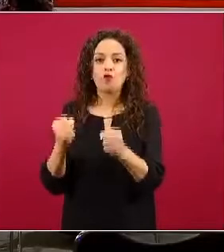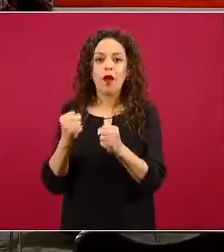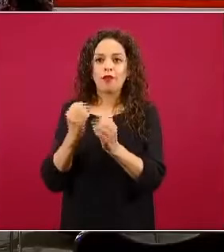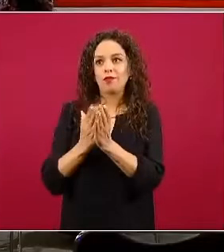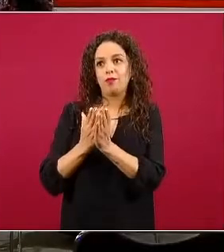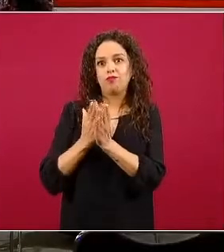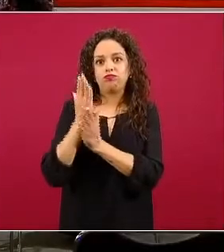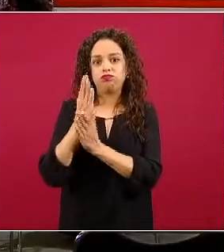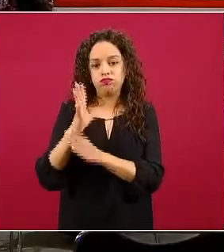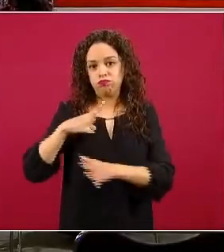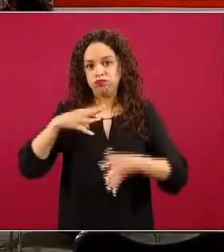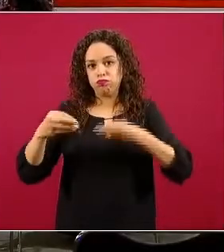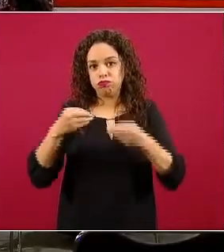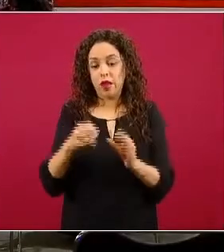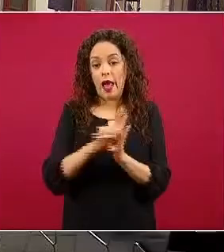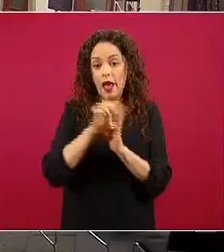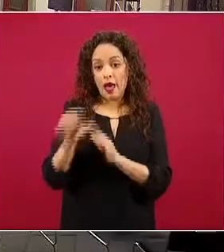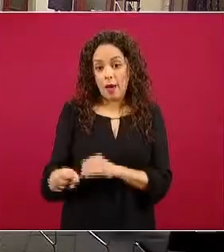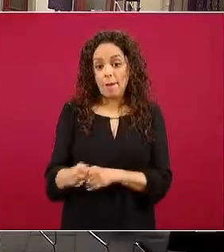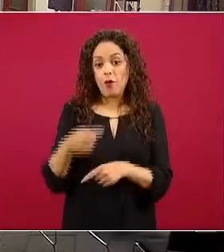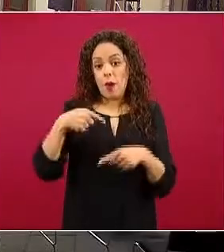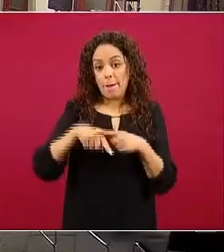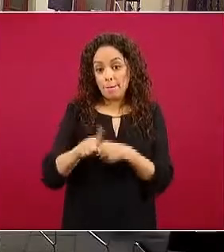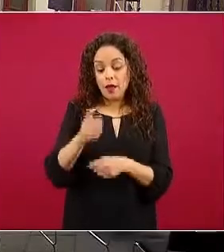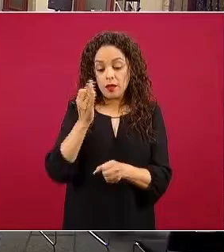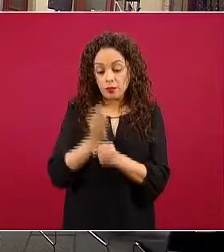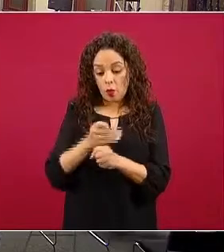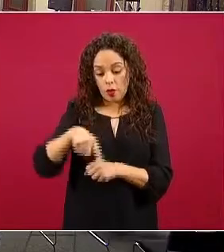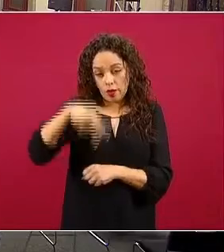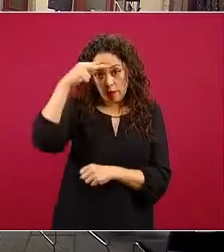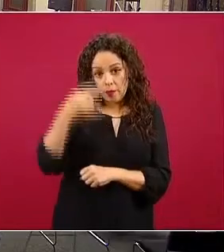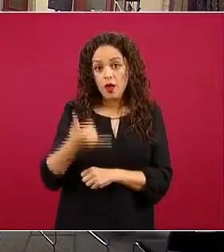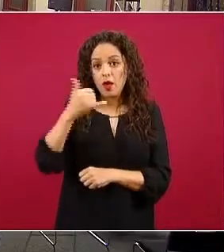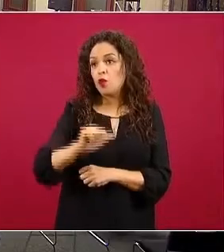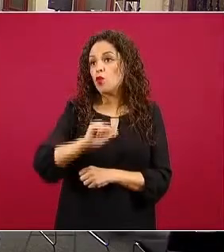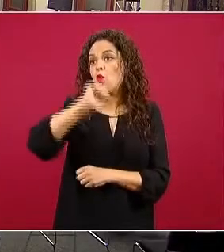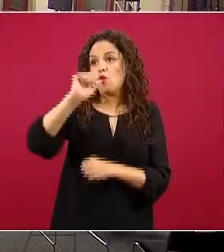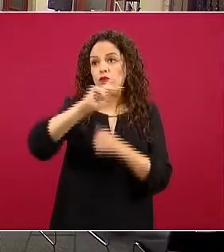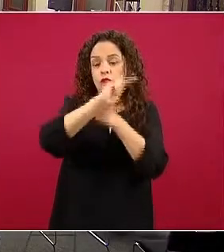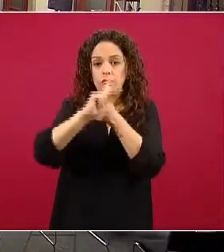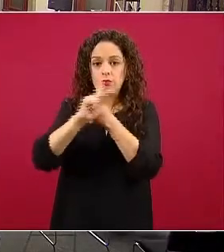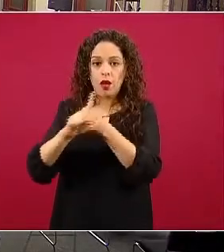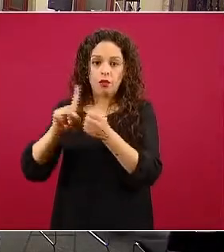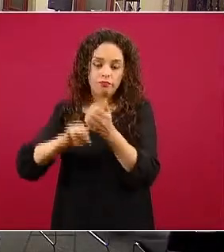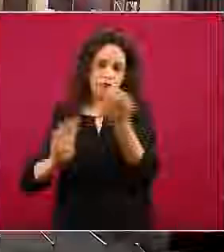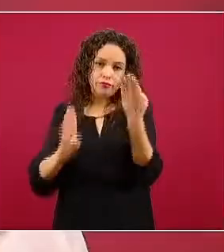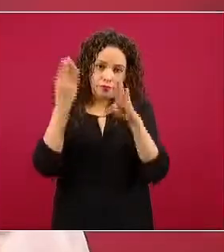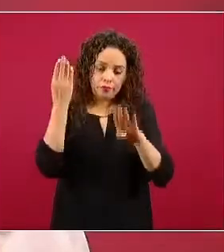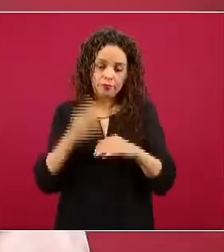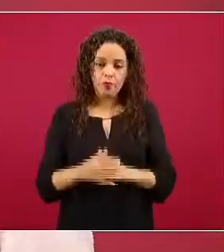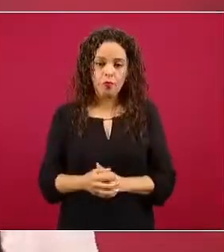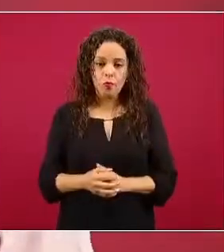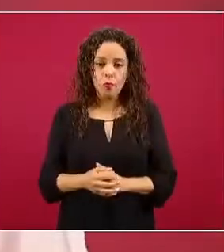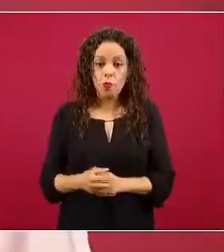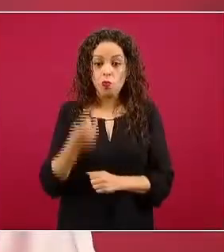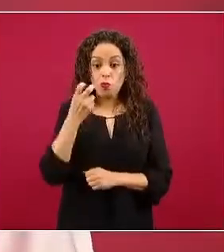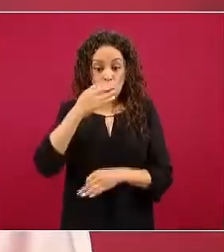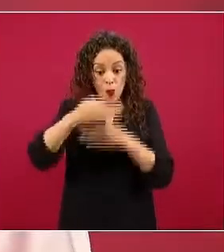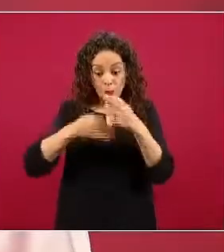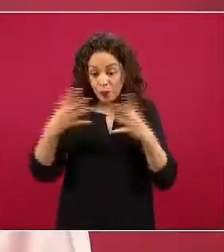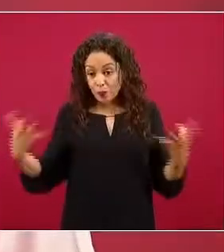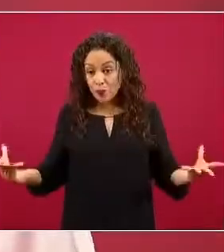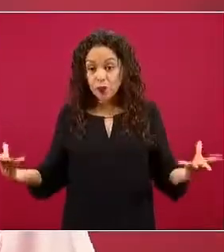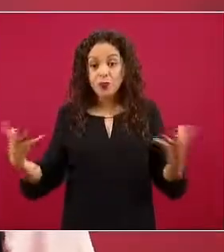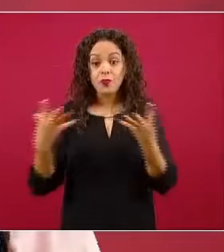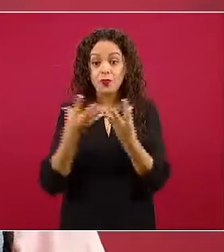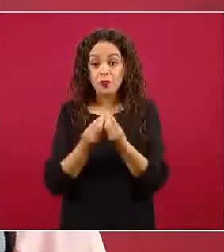a empezar a vivir en México y en muchas partes del mundo. Entonces, si todo esto se